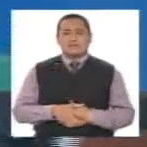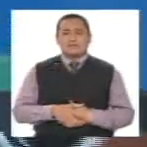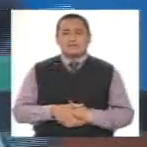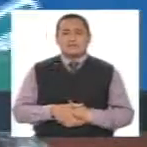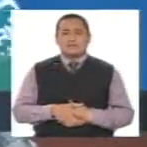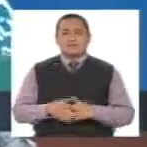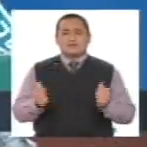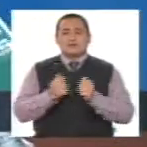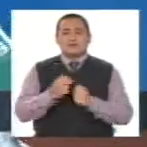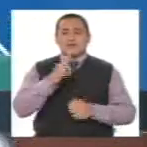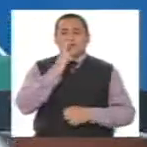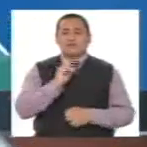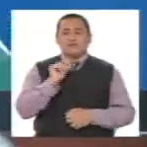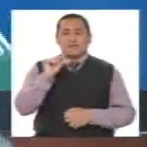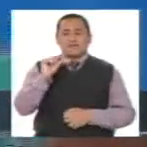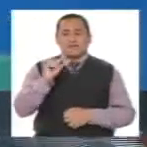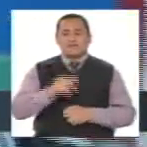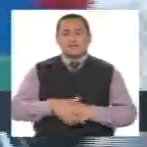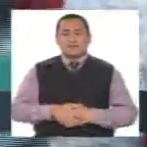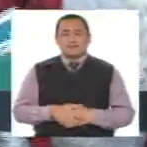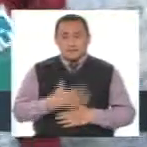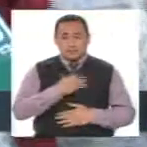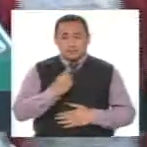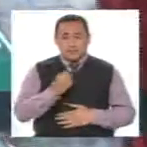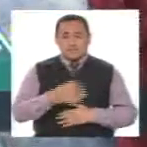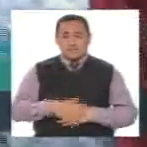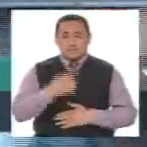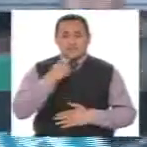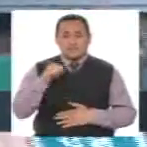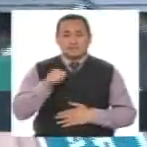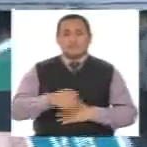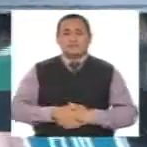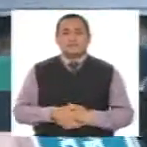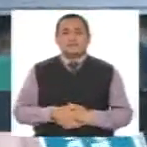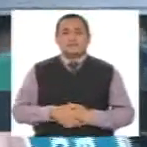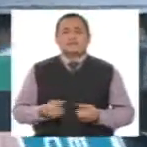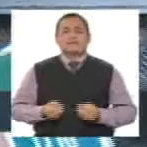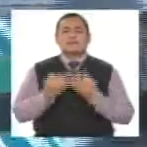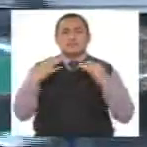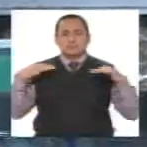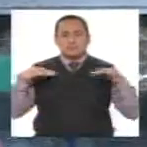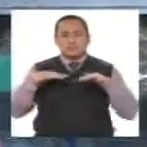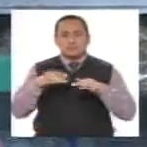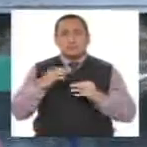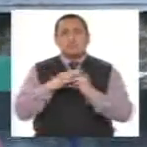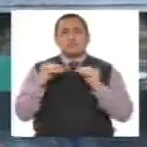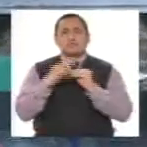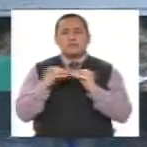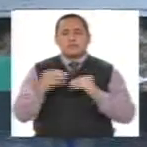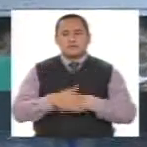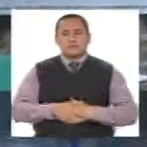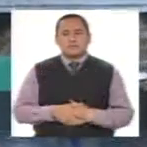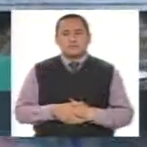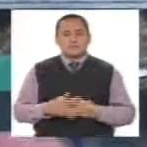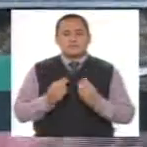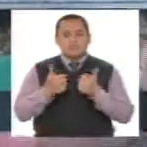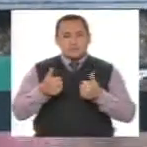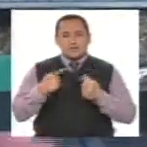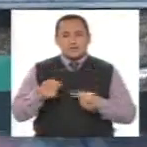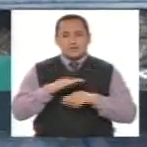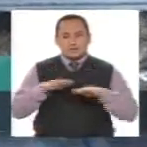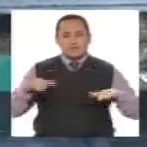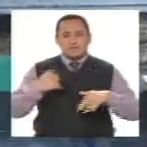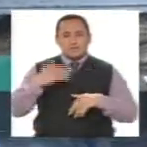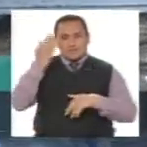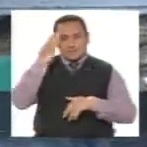simplicidad me encanta si no tienen los frutos buena acogida ellos